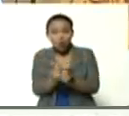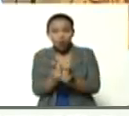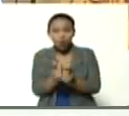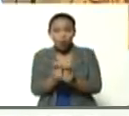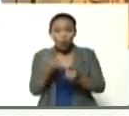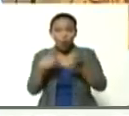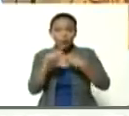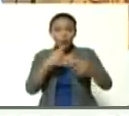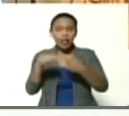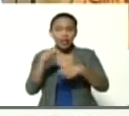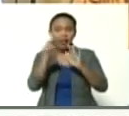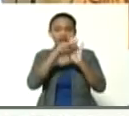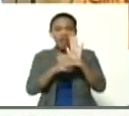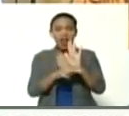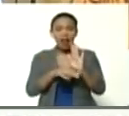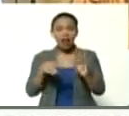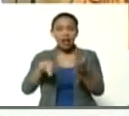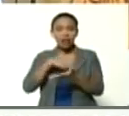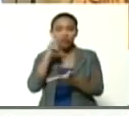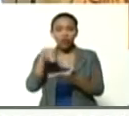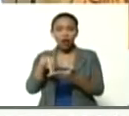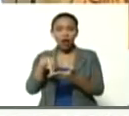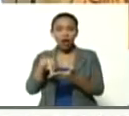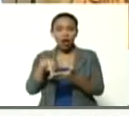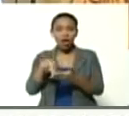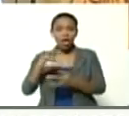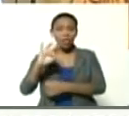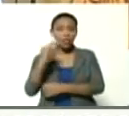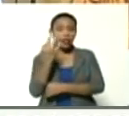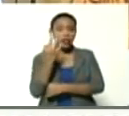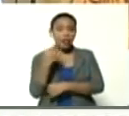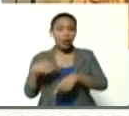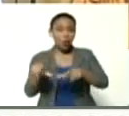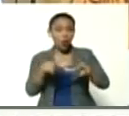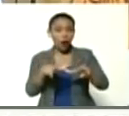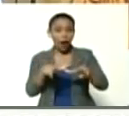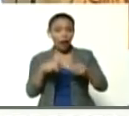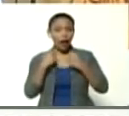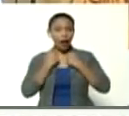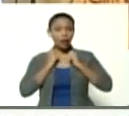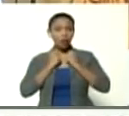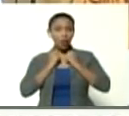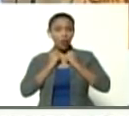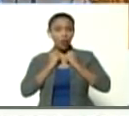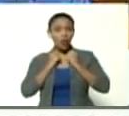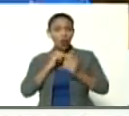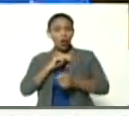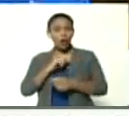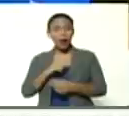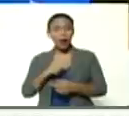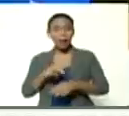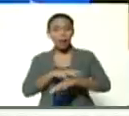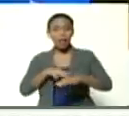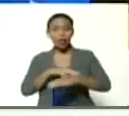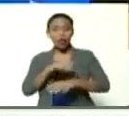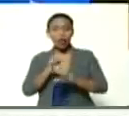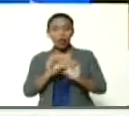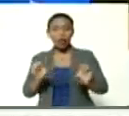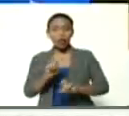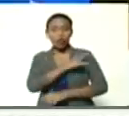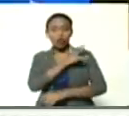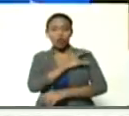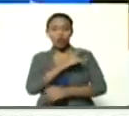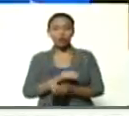a nivel nacional. Tercer lugar, Aristóbulo, Trompiz, señora vicepresidenta,